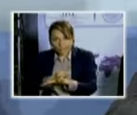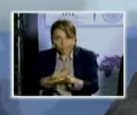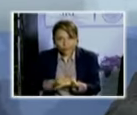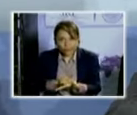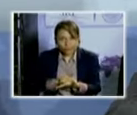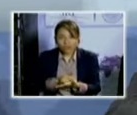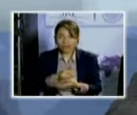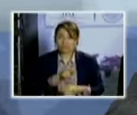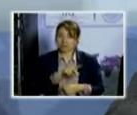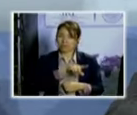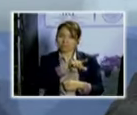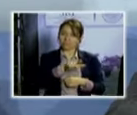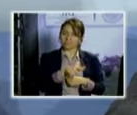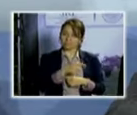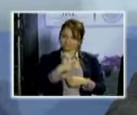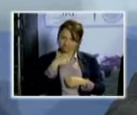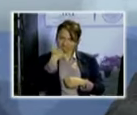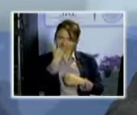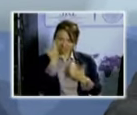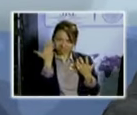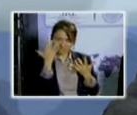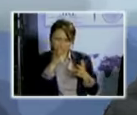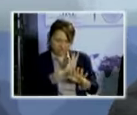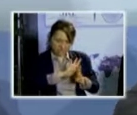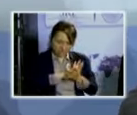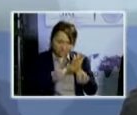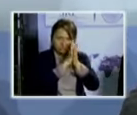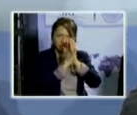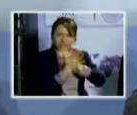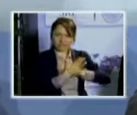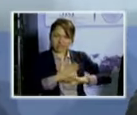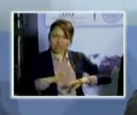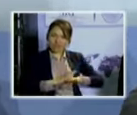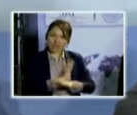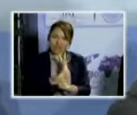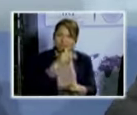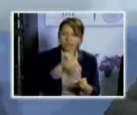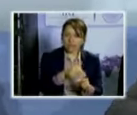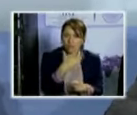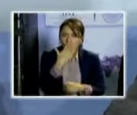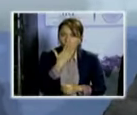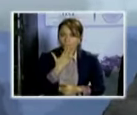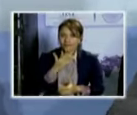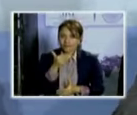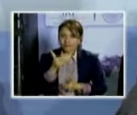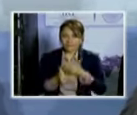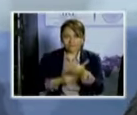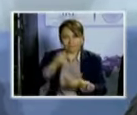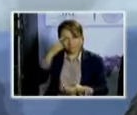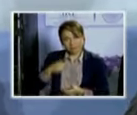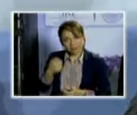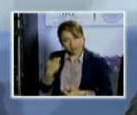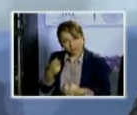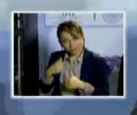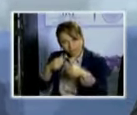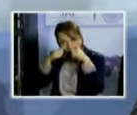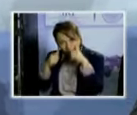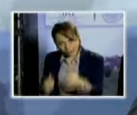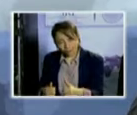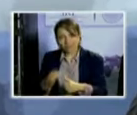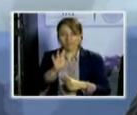La reforma de la administración de la justicia alternativa, restaurativa, las cortes de drogas,